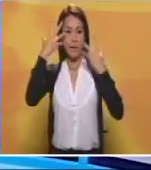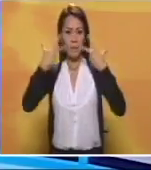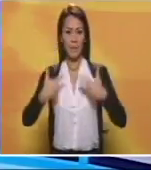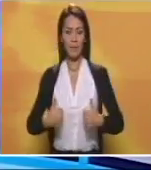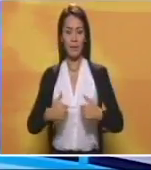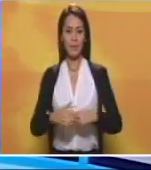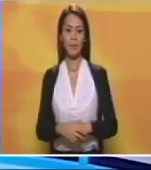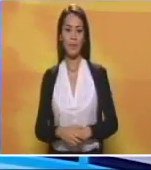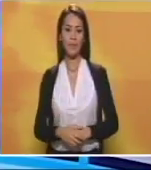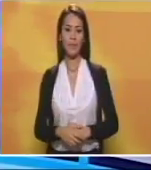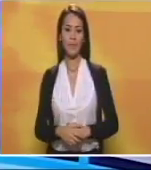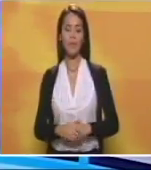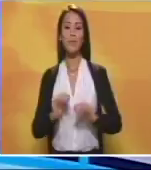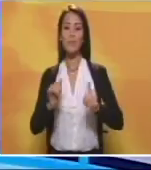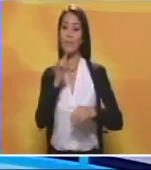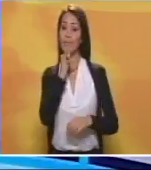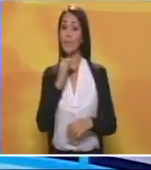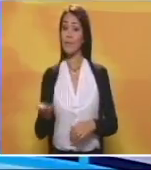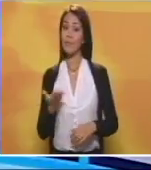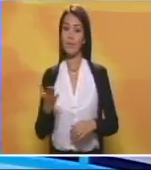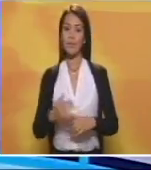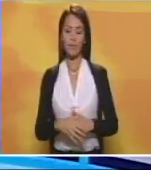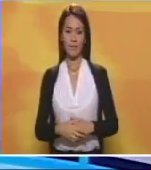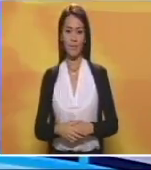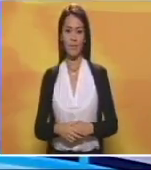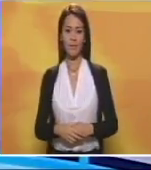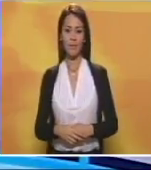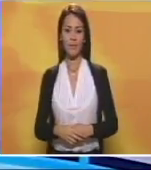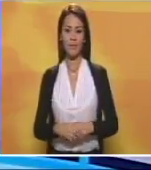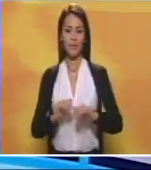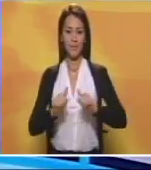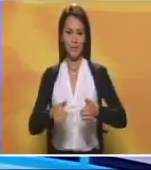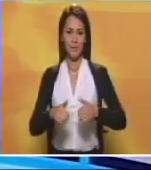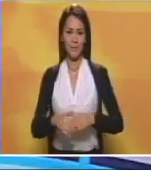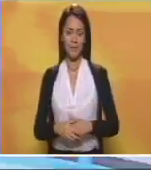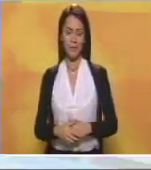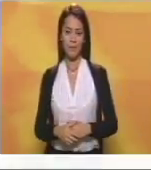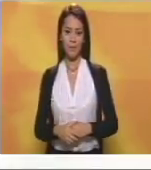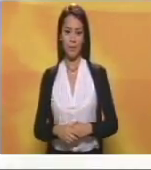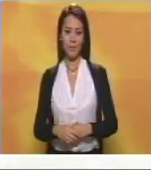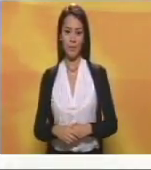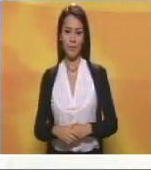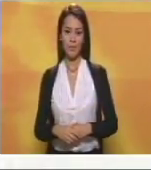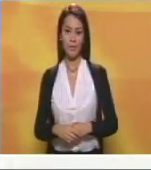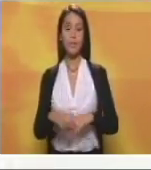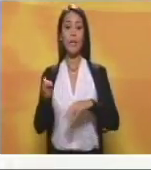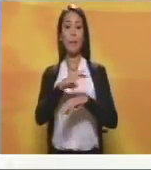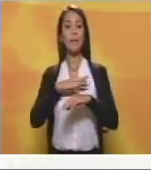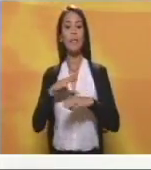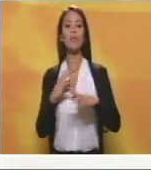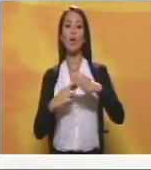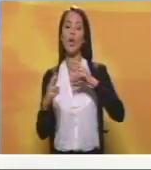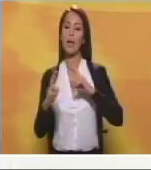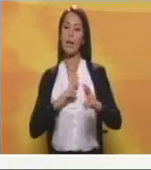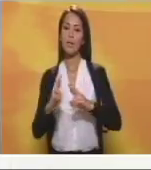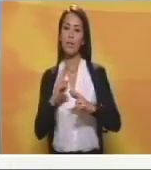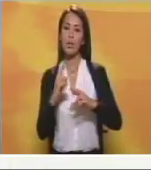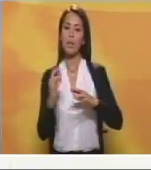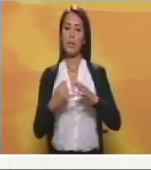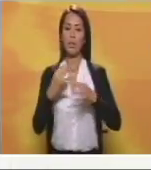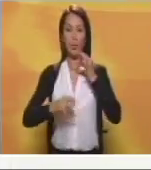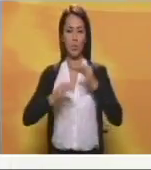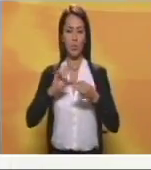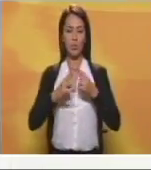Zambrano y esta servidora Endrina Yepes. Comenzamos a revisar las informaciones y lo hacemos de inmediato. El ministro de Relaciones Interiores,